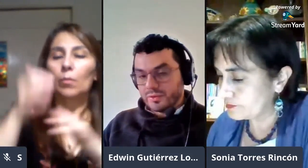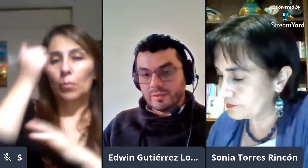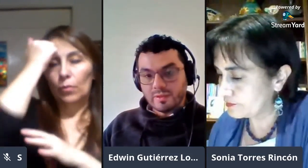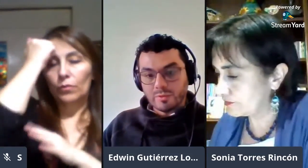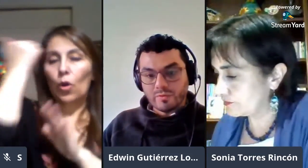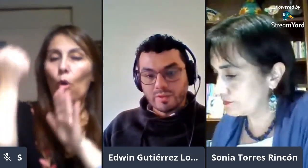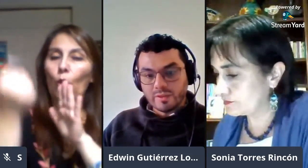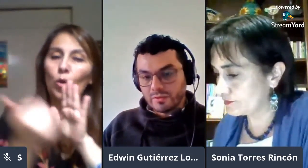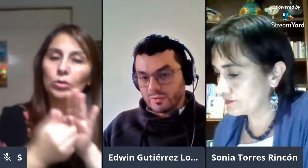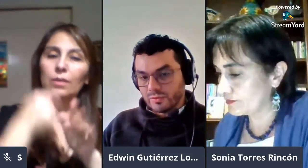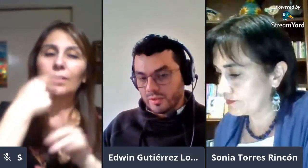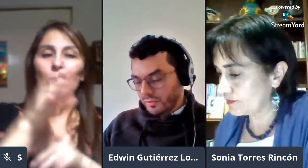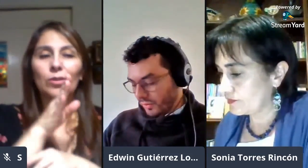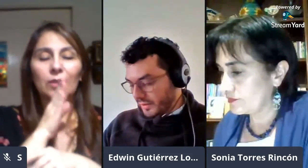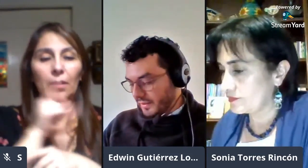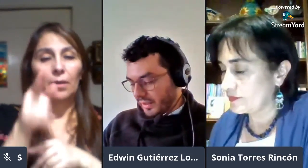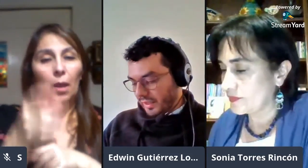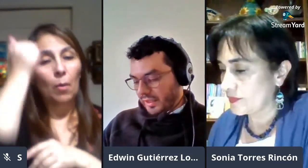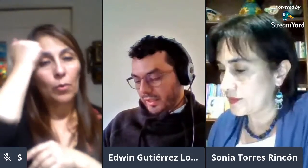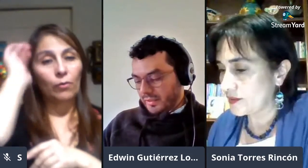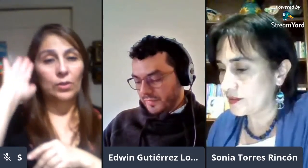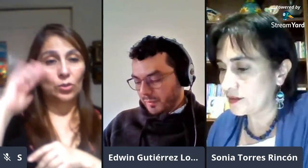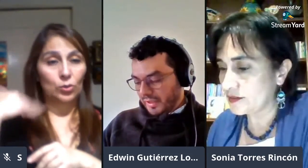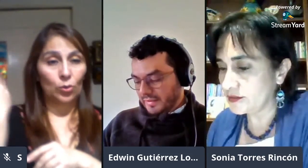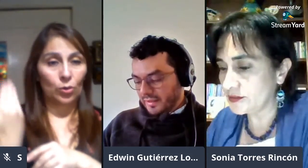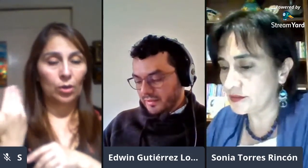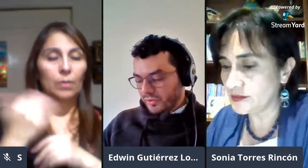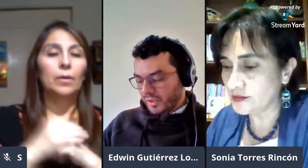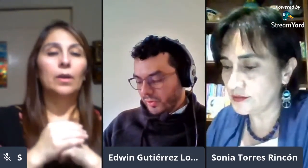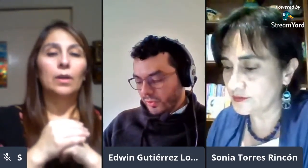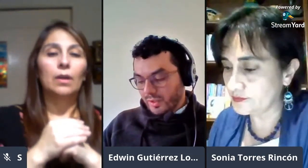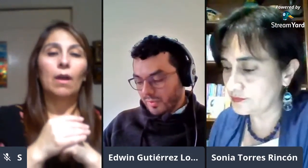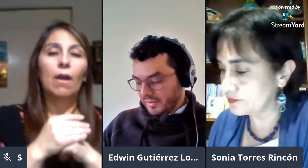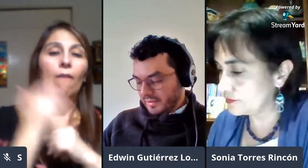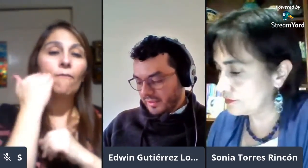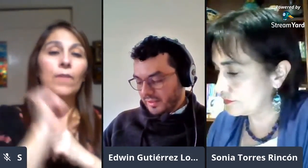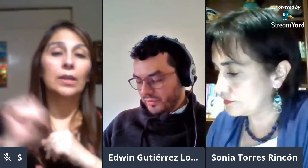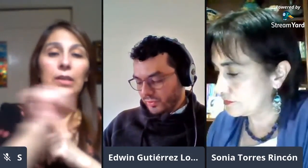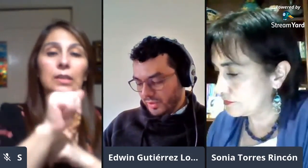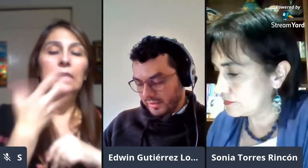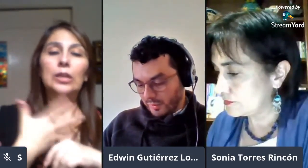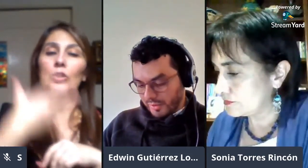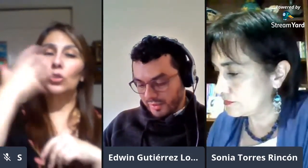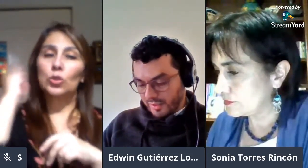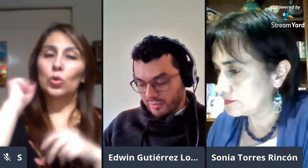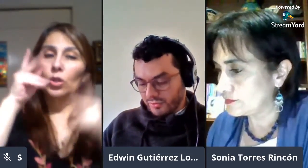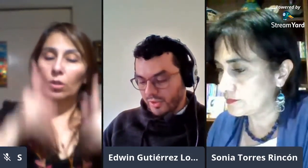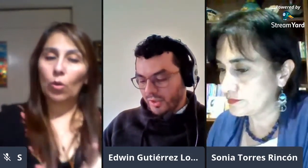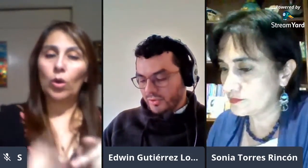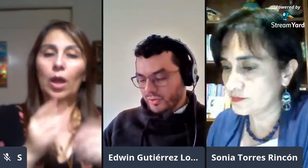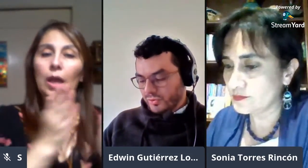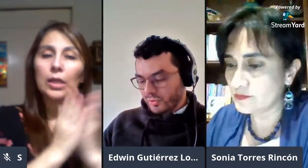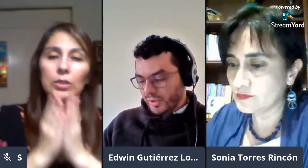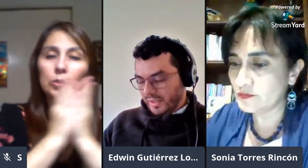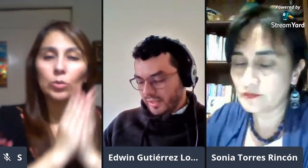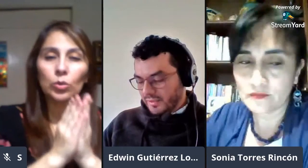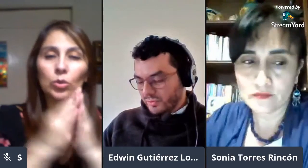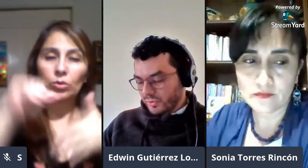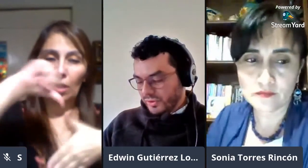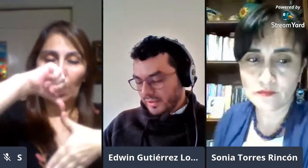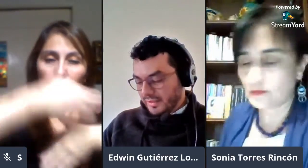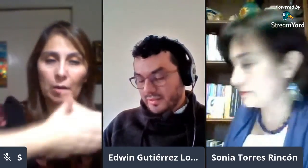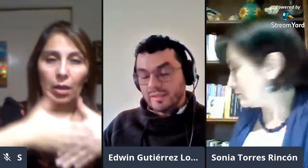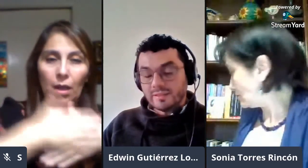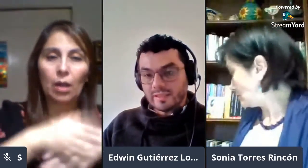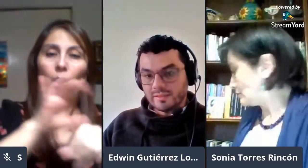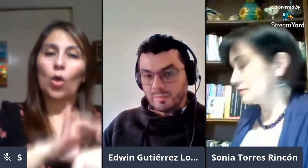presentar. Entonces, la profe Sonia Torres es feminista, historiadora, magíster en estudios latinoamericanos, doctora en